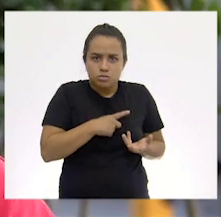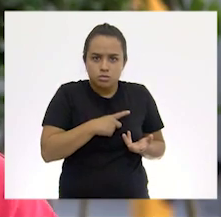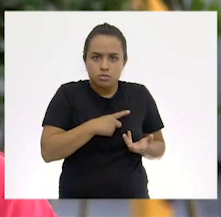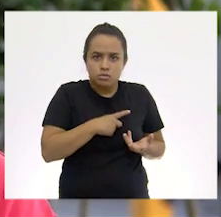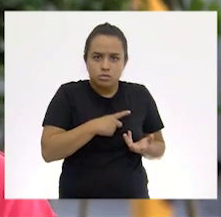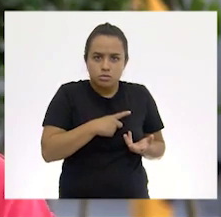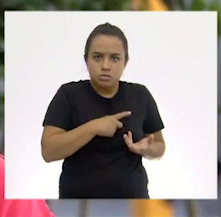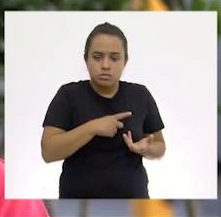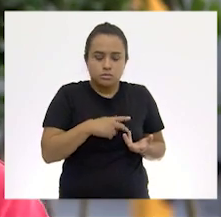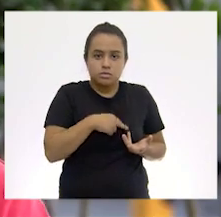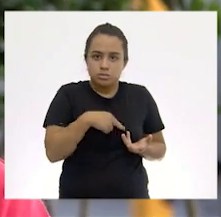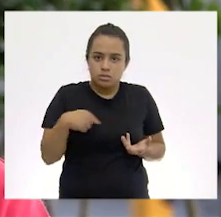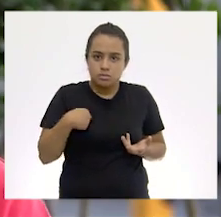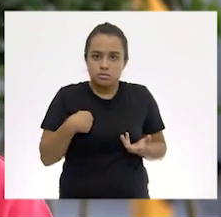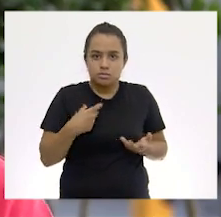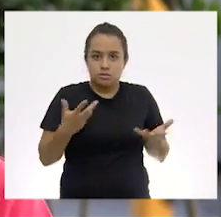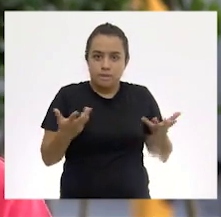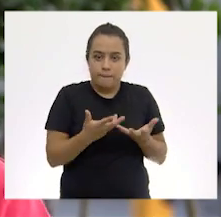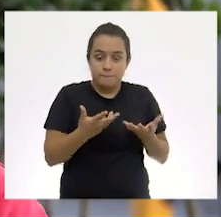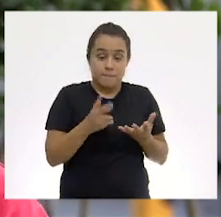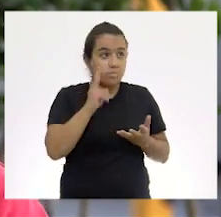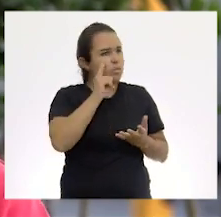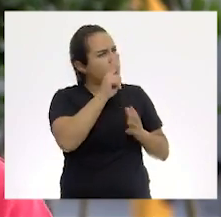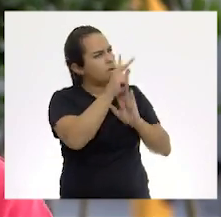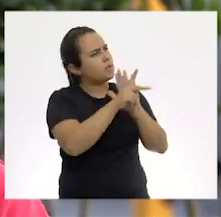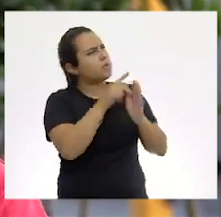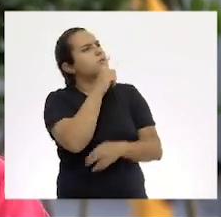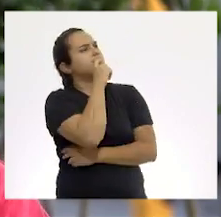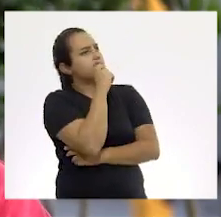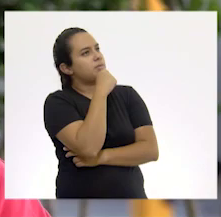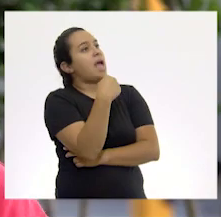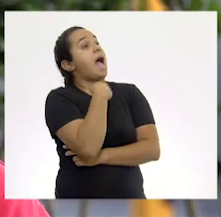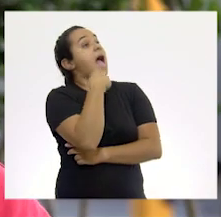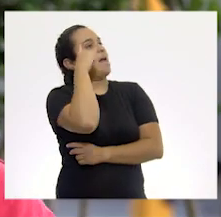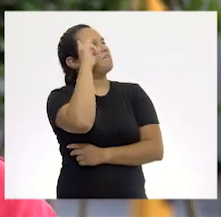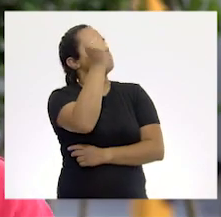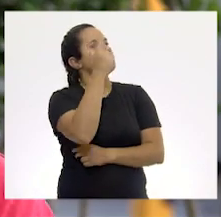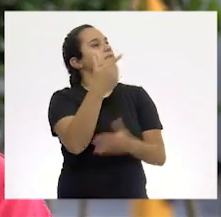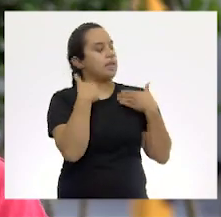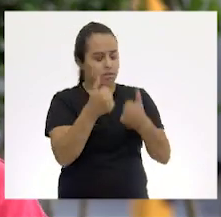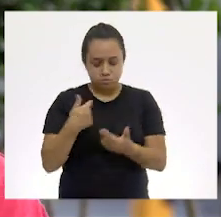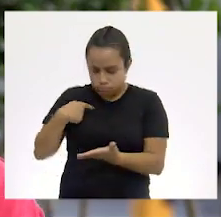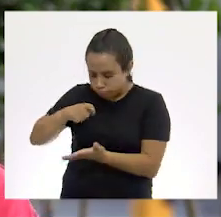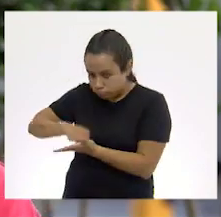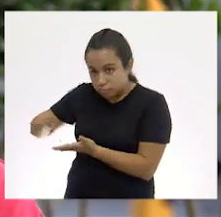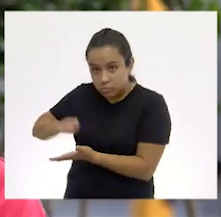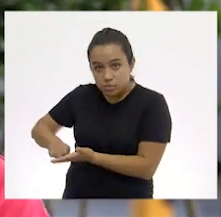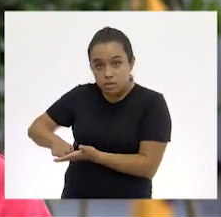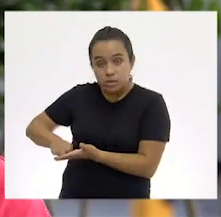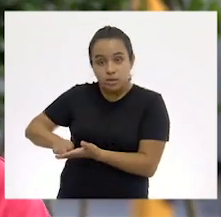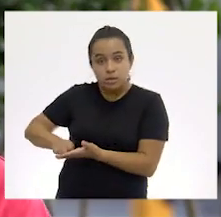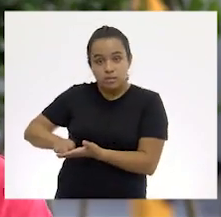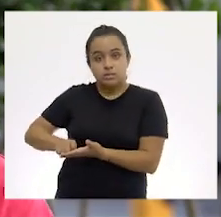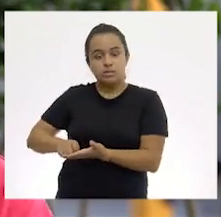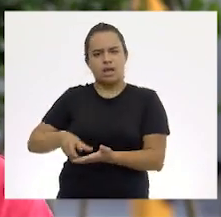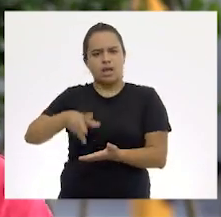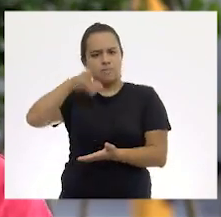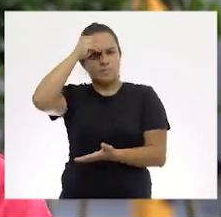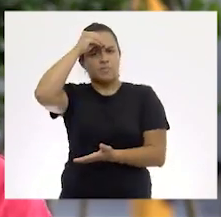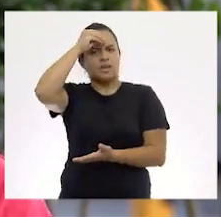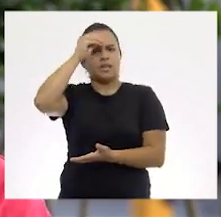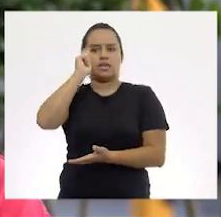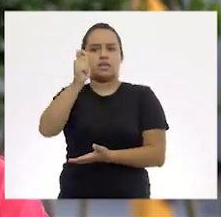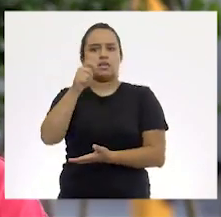nosotros mismos por nuestros propios medios, el ver un video y decir, ah, entendí esto, es lo que voy a anotar en mi cuaderno, y aprender sobre lo